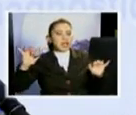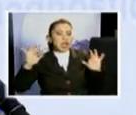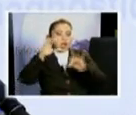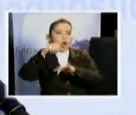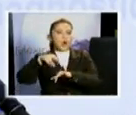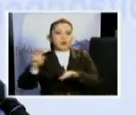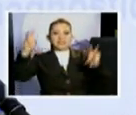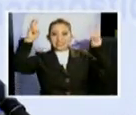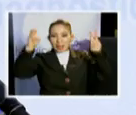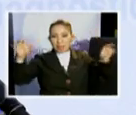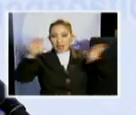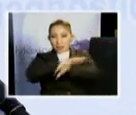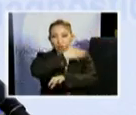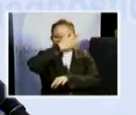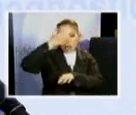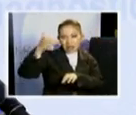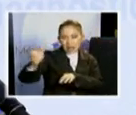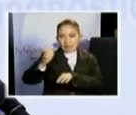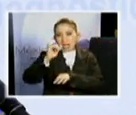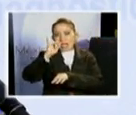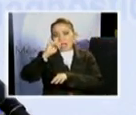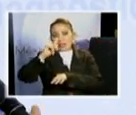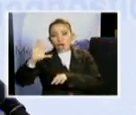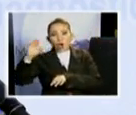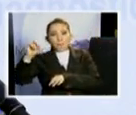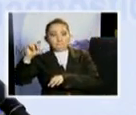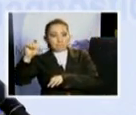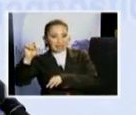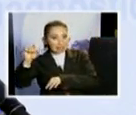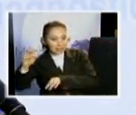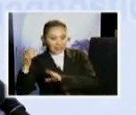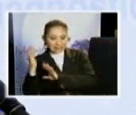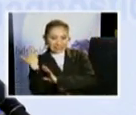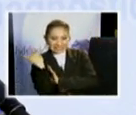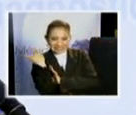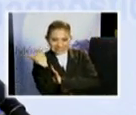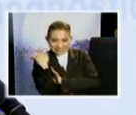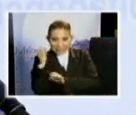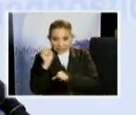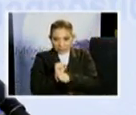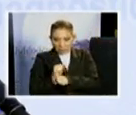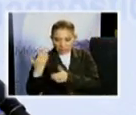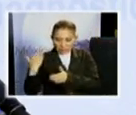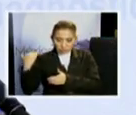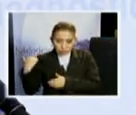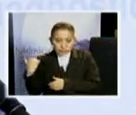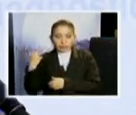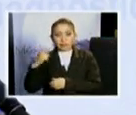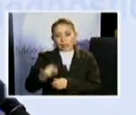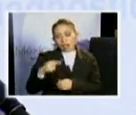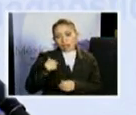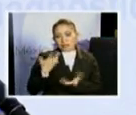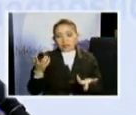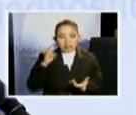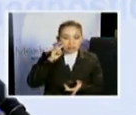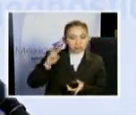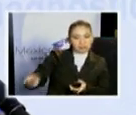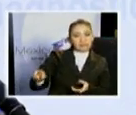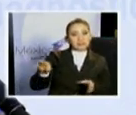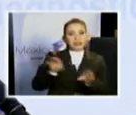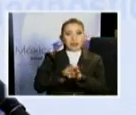sobre Cambio Climático de Lima, COP20, que se realizó hace apenas unas semanas, ha sido considerada como